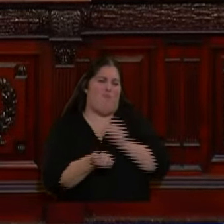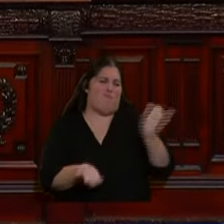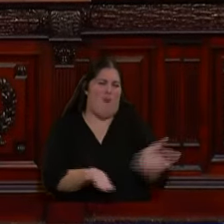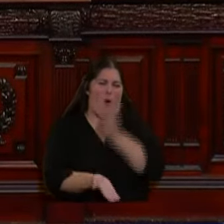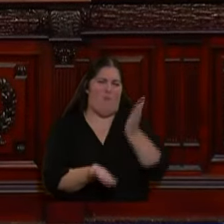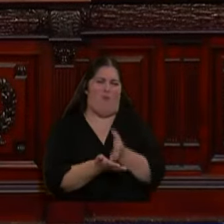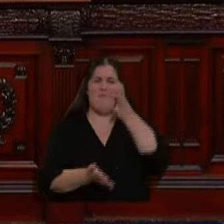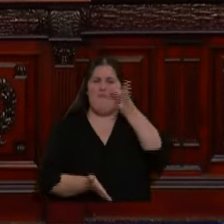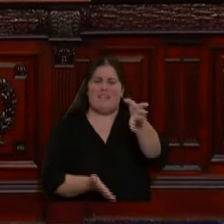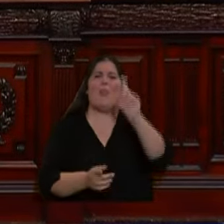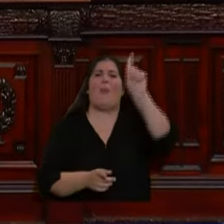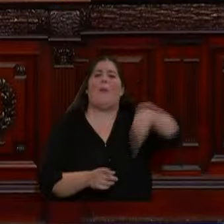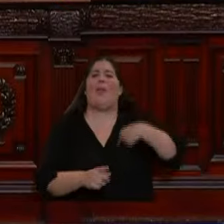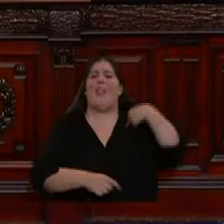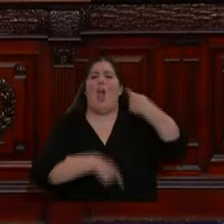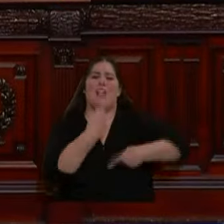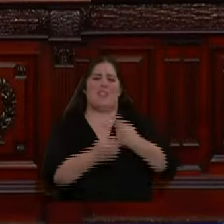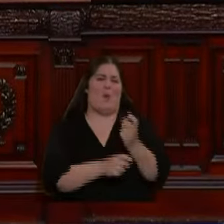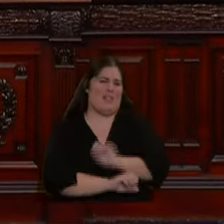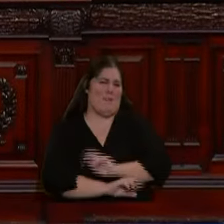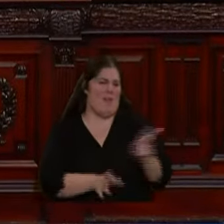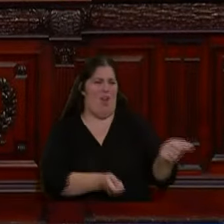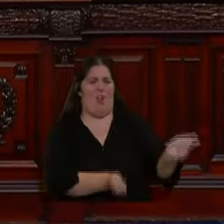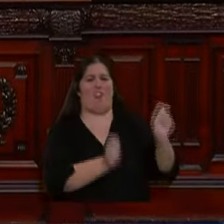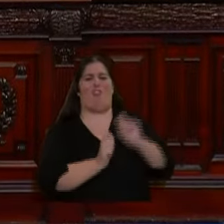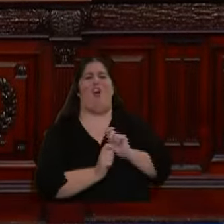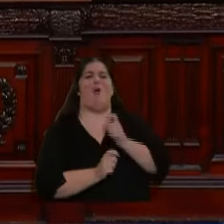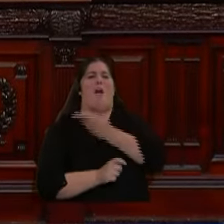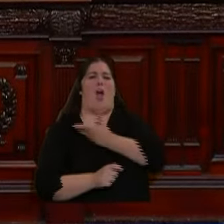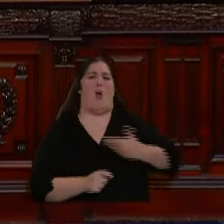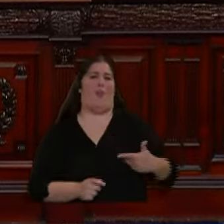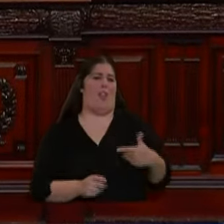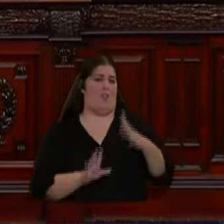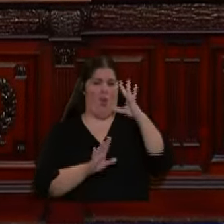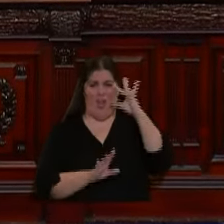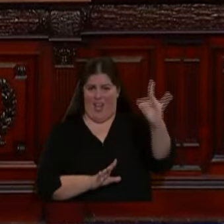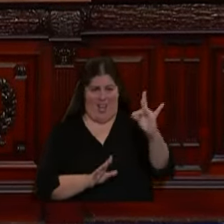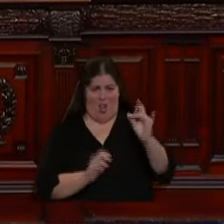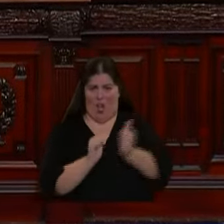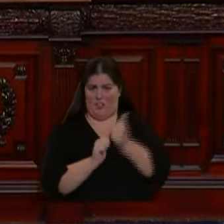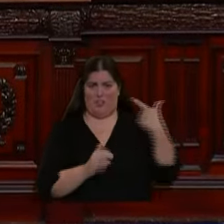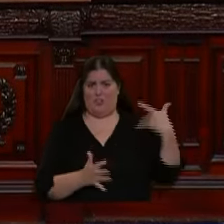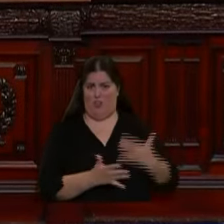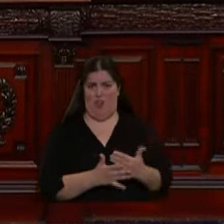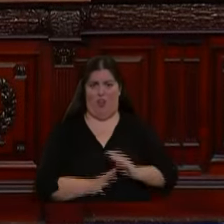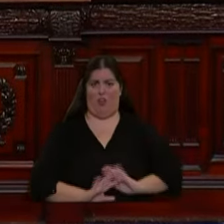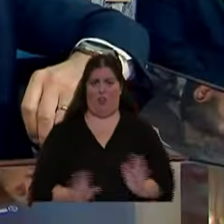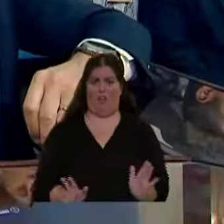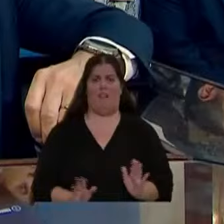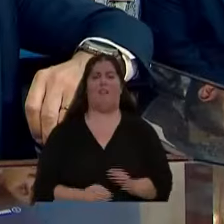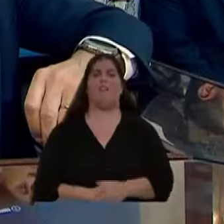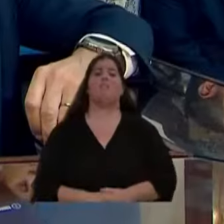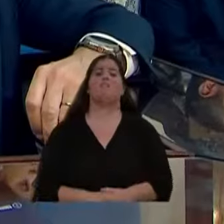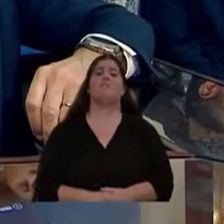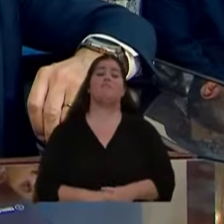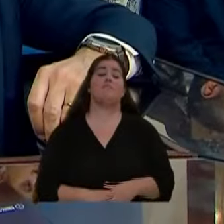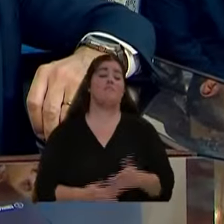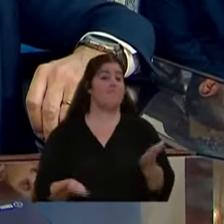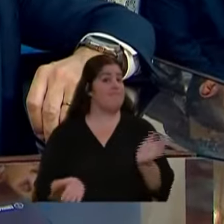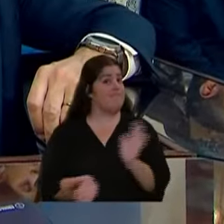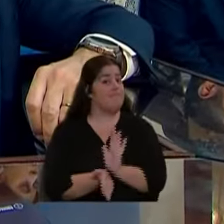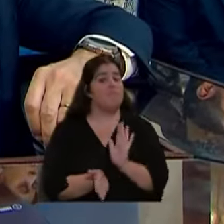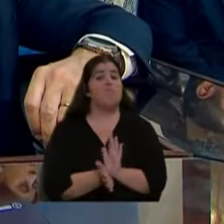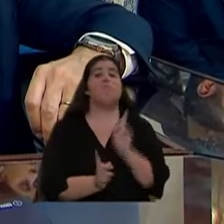como resultado la peor herencia que ningún gobierno en la historia argentina haya recibido jamás. De hecho,